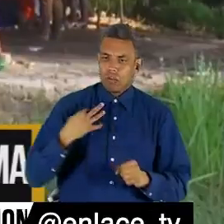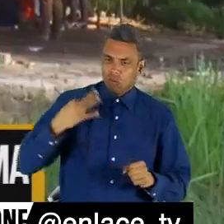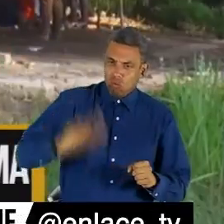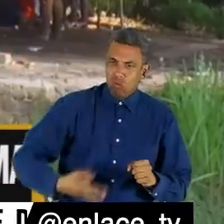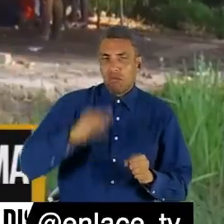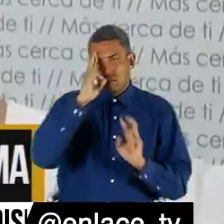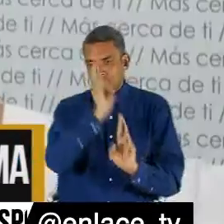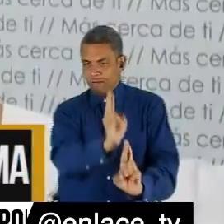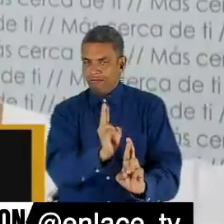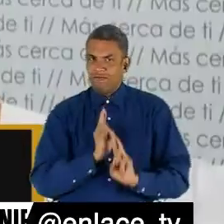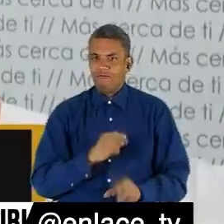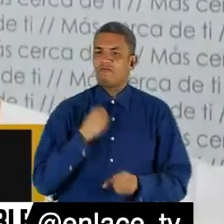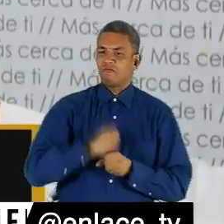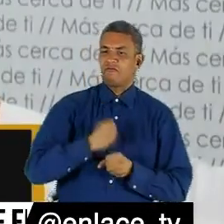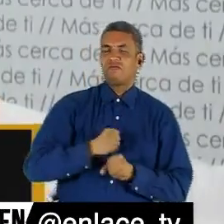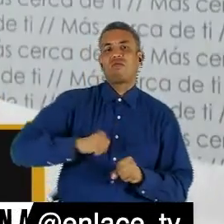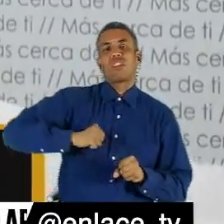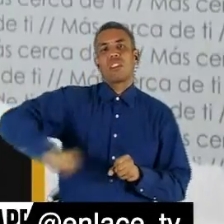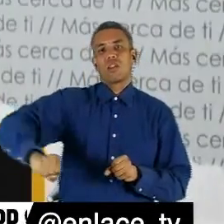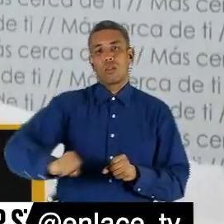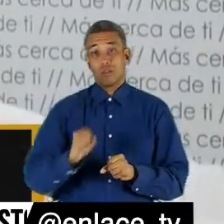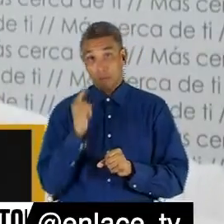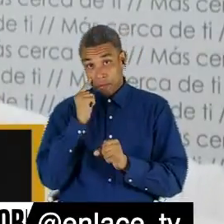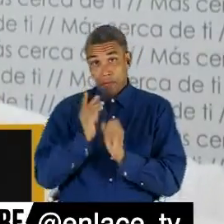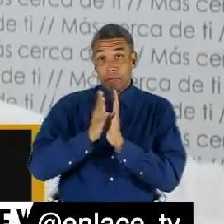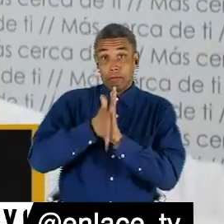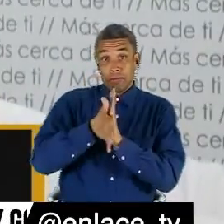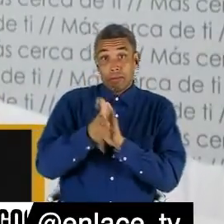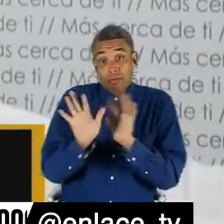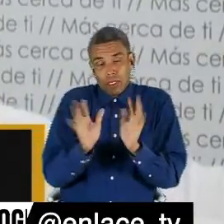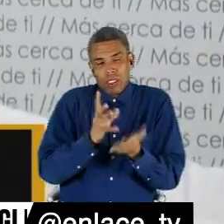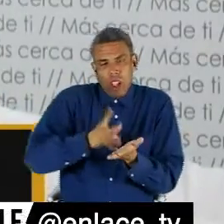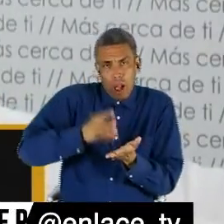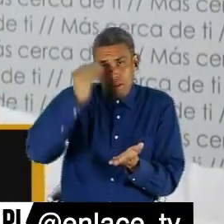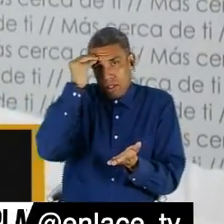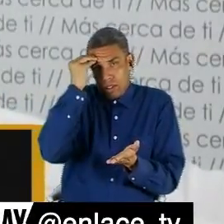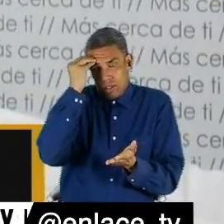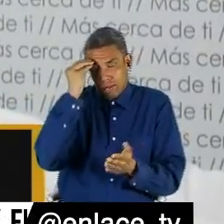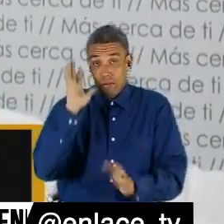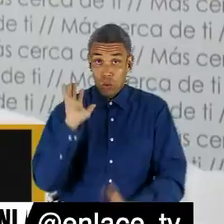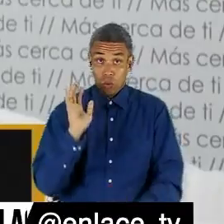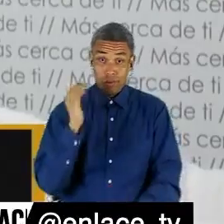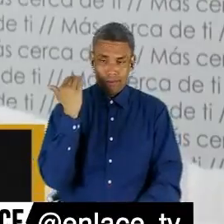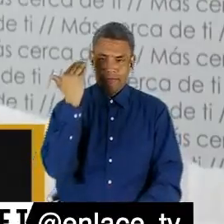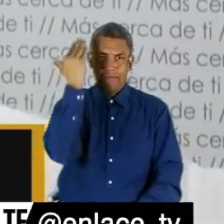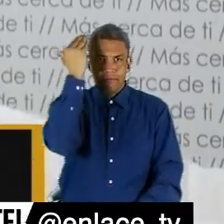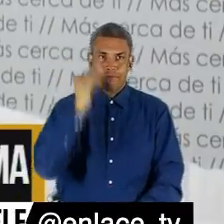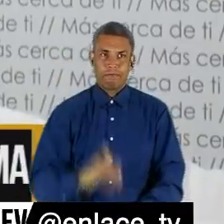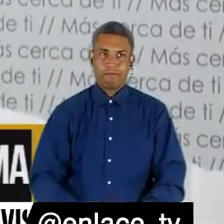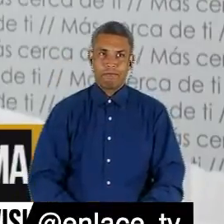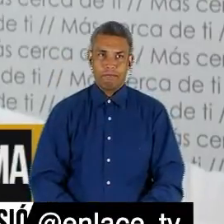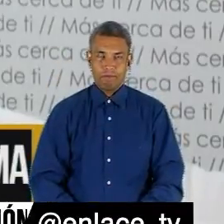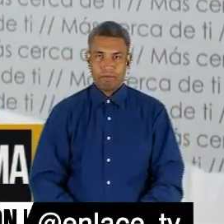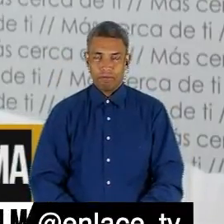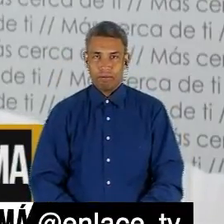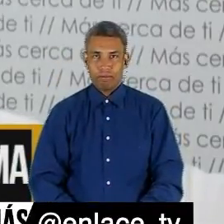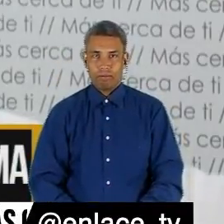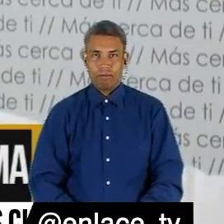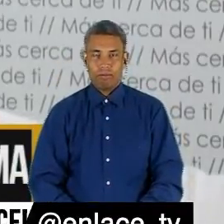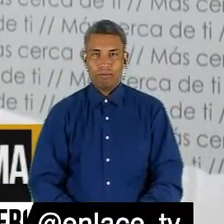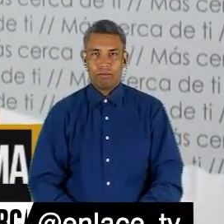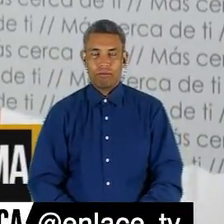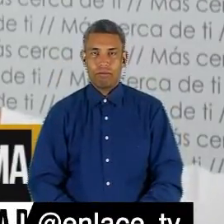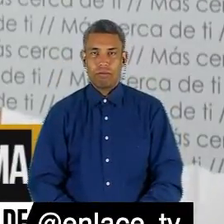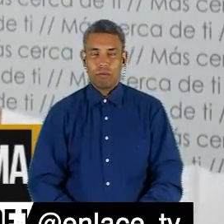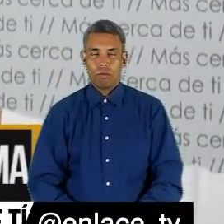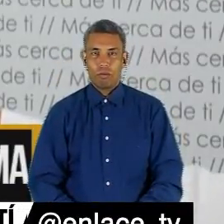su territorialidad. Bueno, experiencias, siempre nos quedan experiencias. Este espacio nos da para